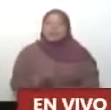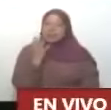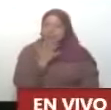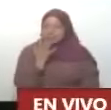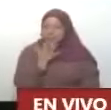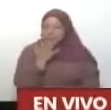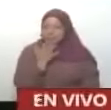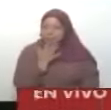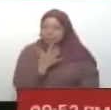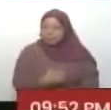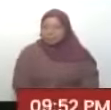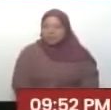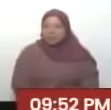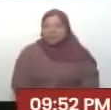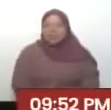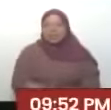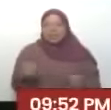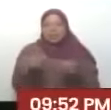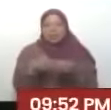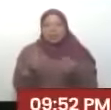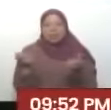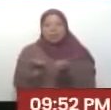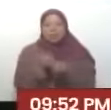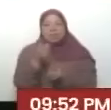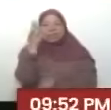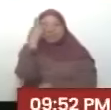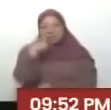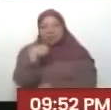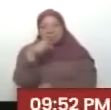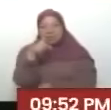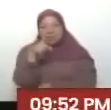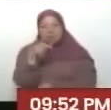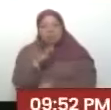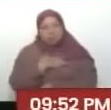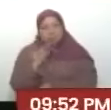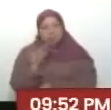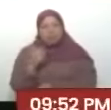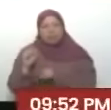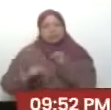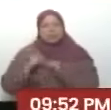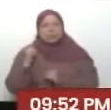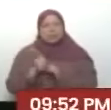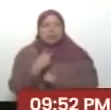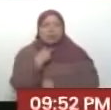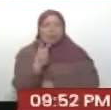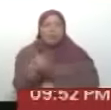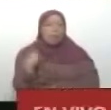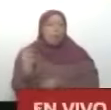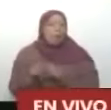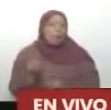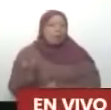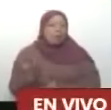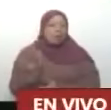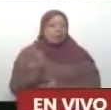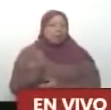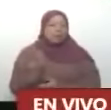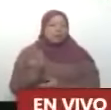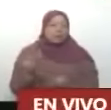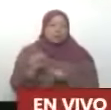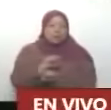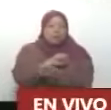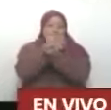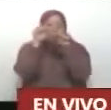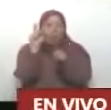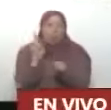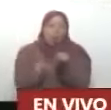También tenemos aquí Calle Ciega Reencuentro. ¿Qué nos puede? ¿Acapelita? ¿Pueden? ¿Cómo está la voz? ¿Necesitan que les aclare la voz